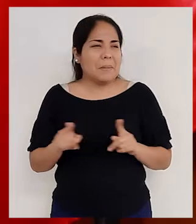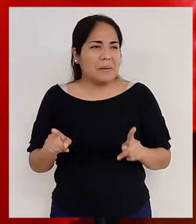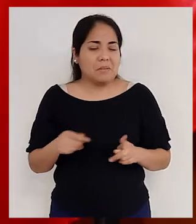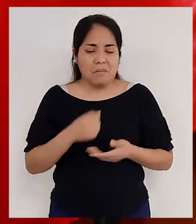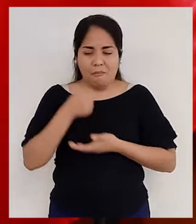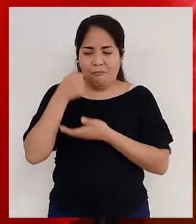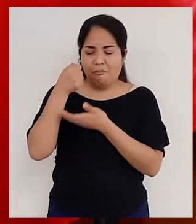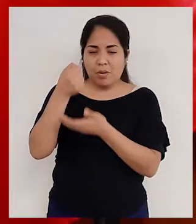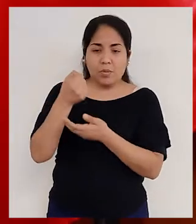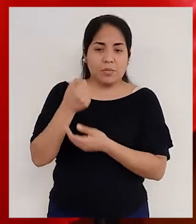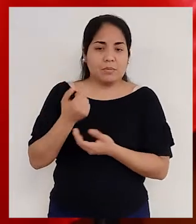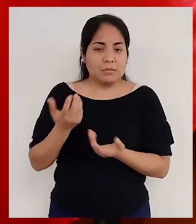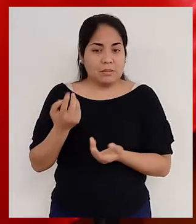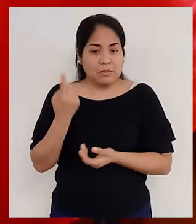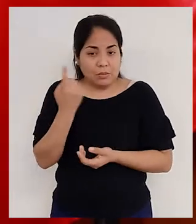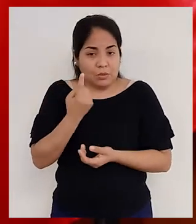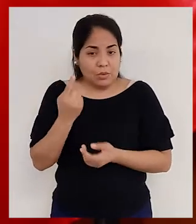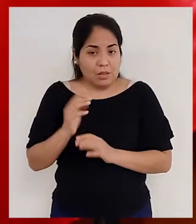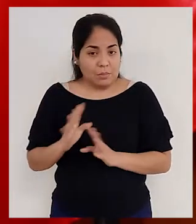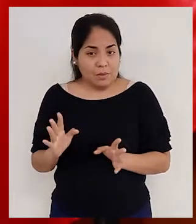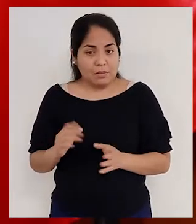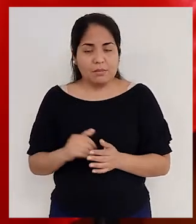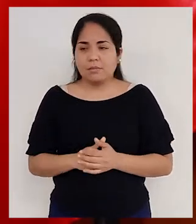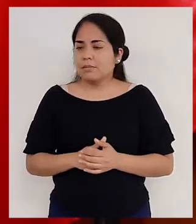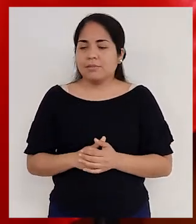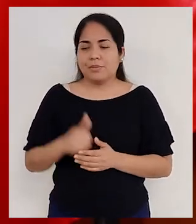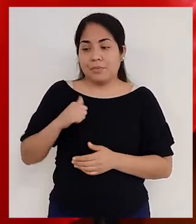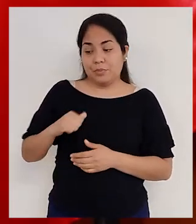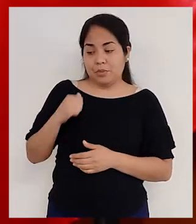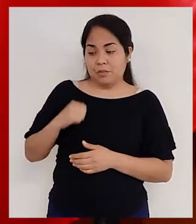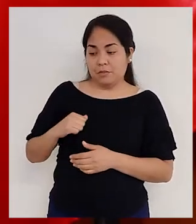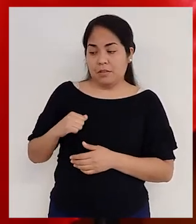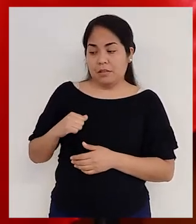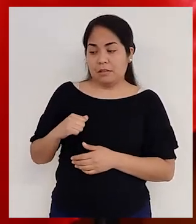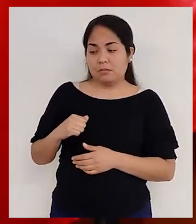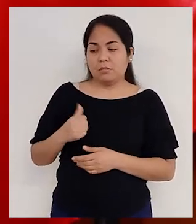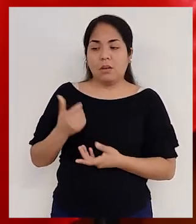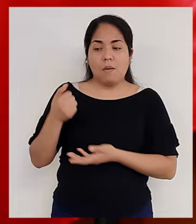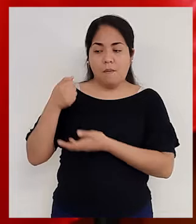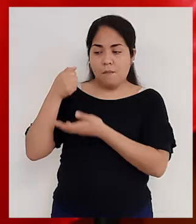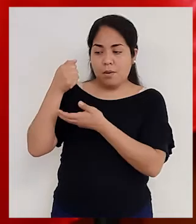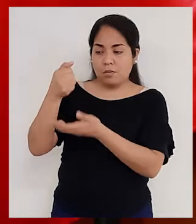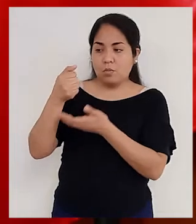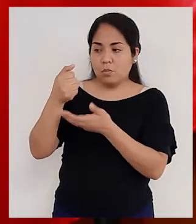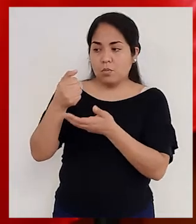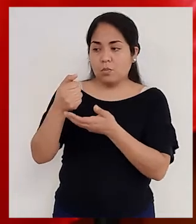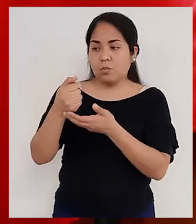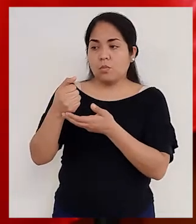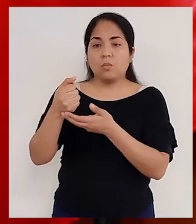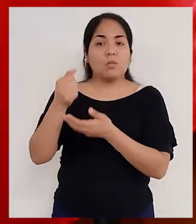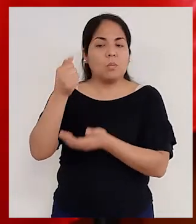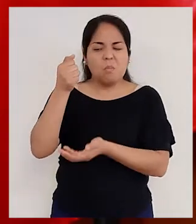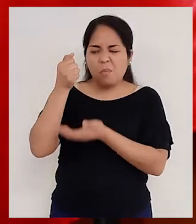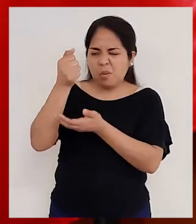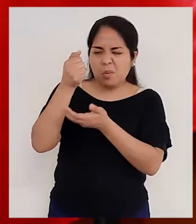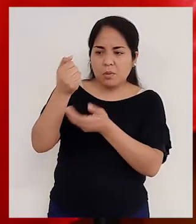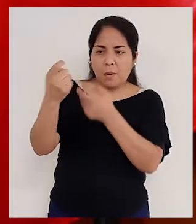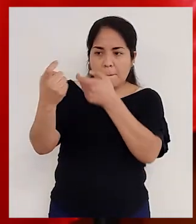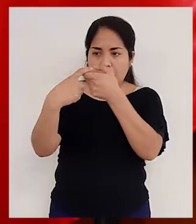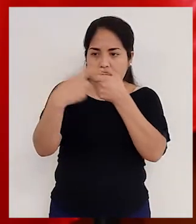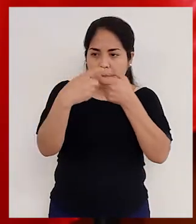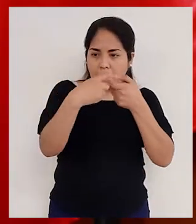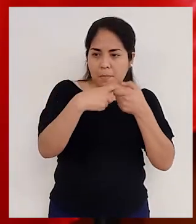1%, pero ese no es el único presupuesto que tiene la municipalidad. La municipalidad tiene un componente que se llama presupuesto